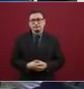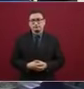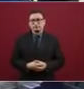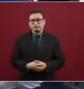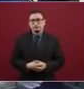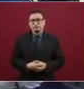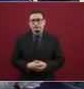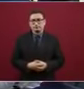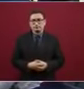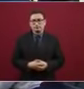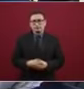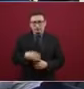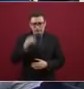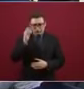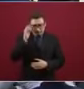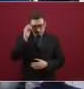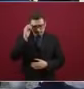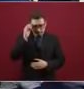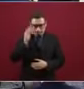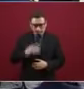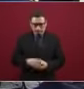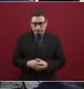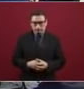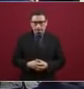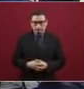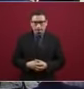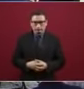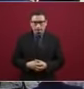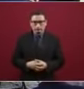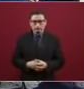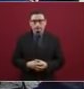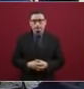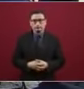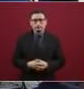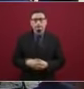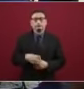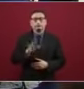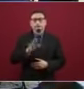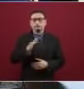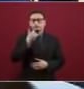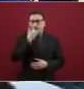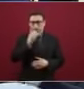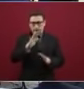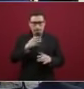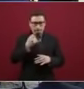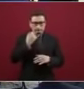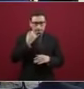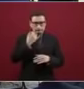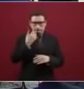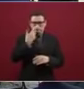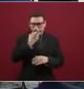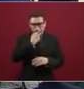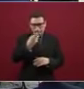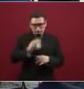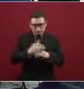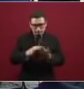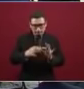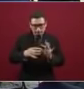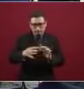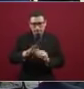Secretario, buenos días. Perdón, no más, déjenme complementar. Bueno, quiero informar a ustedes que tanto